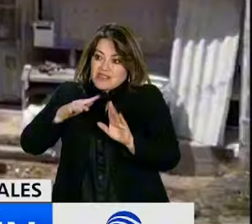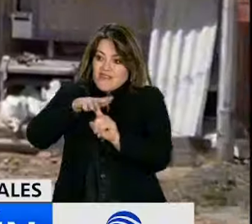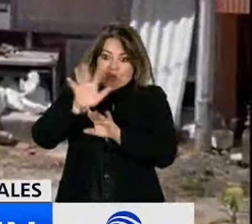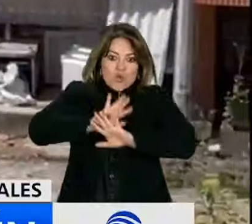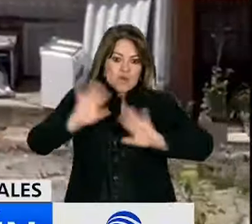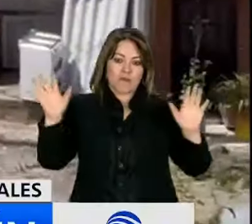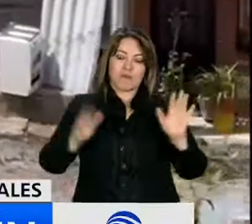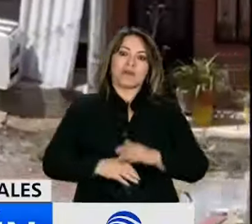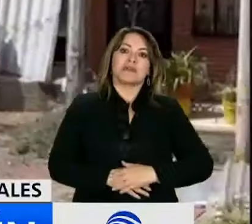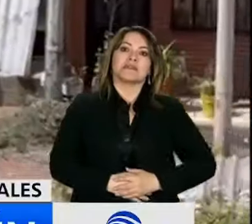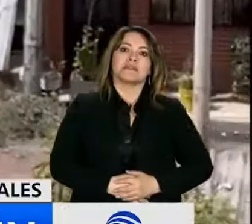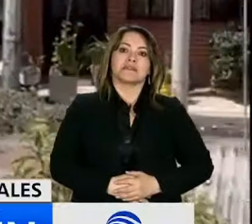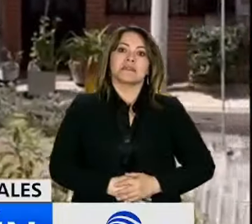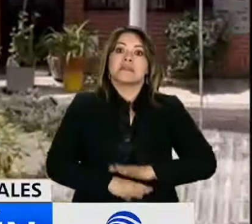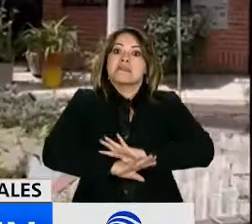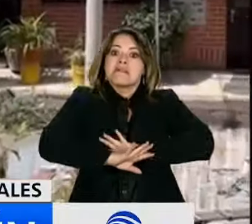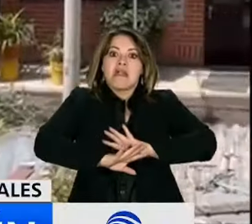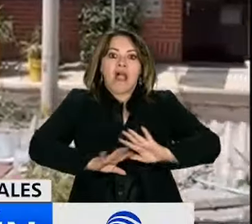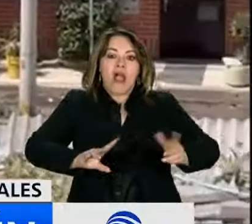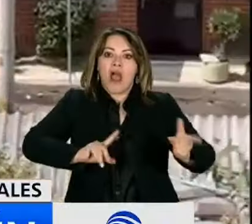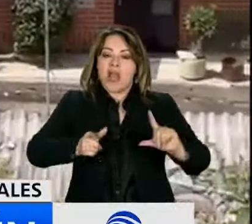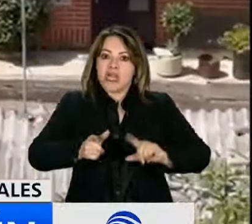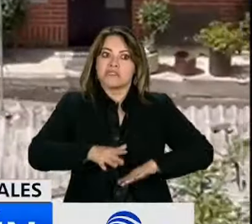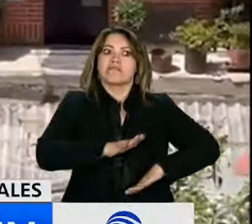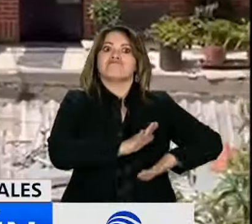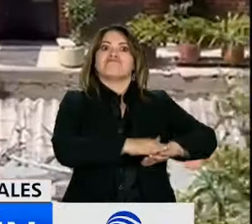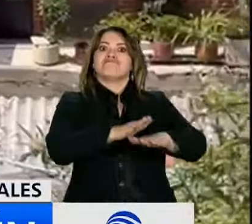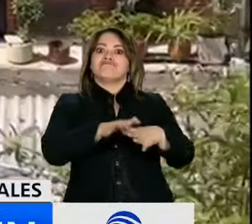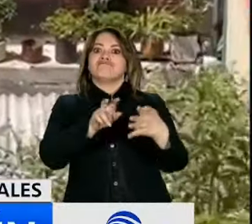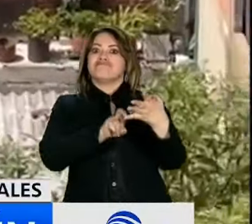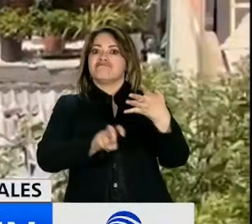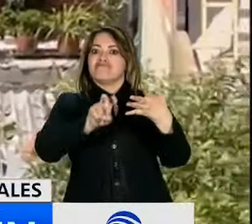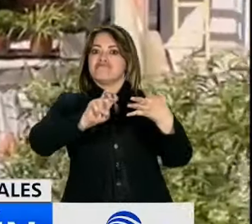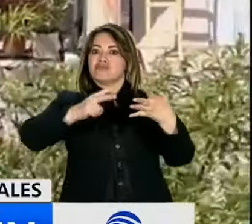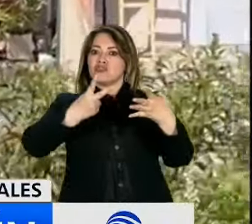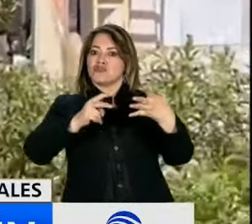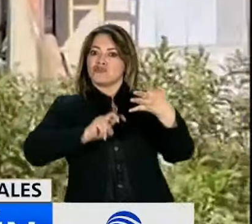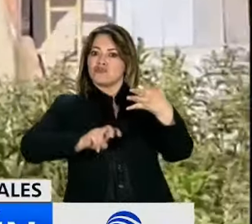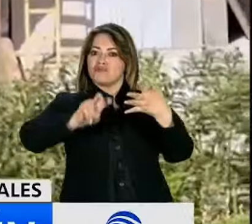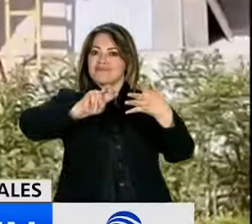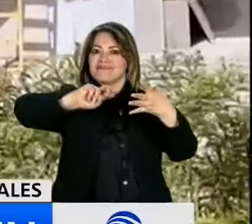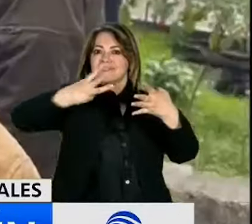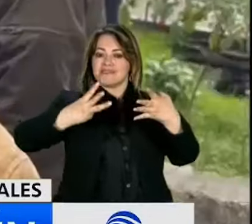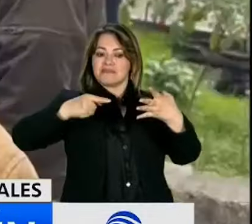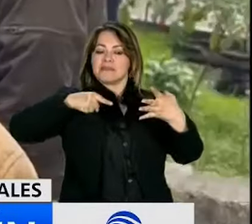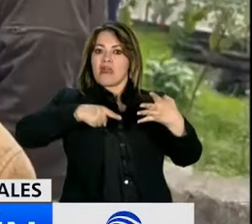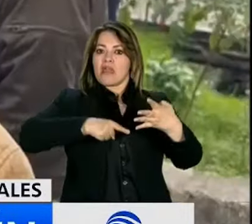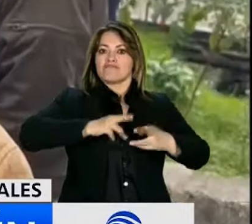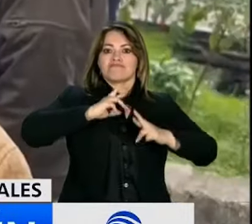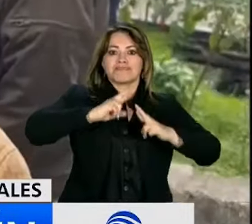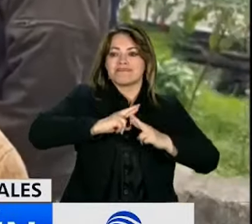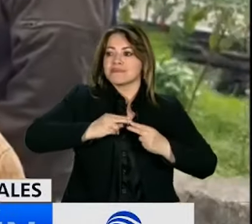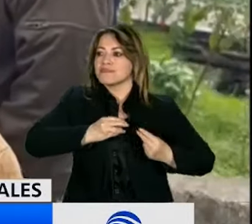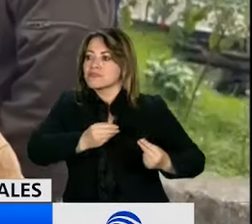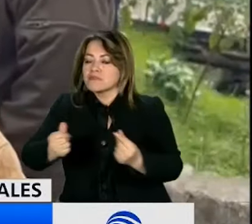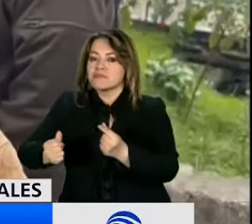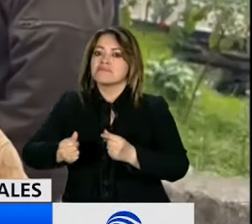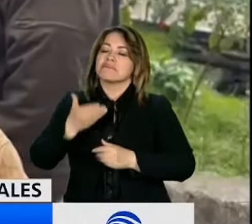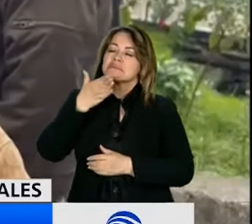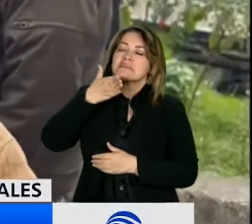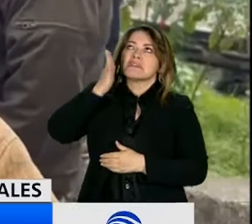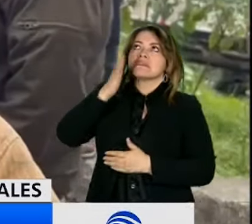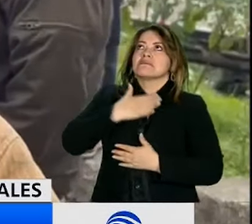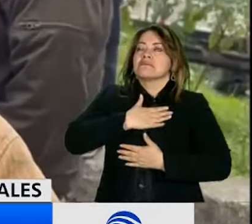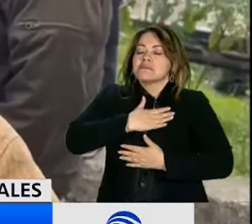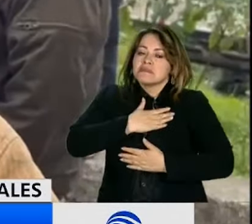afectadas. Activamos todo en un nivel 2, casi un nivel 3, para poder brindar la respuesta oportuna. A Dios gracias, al llegar